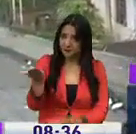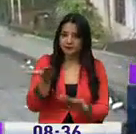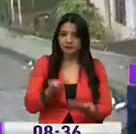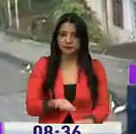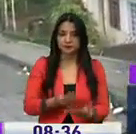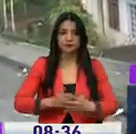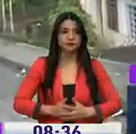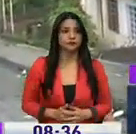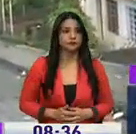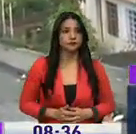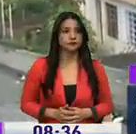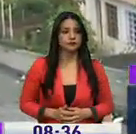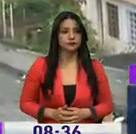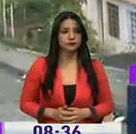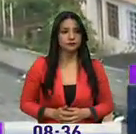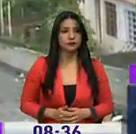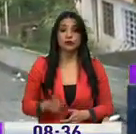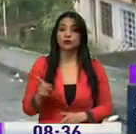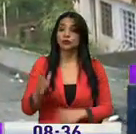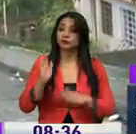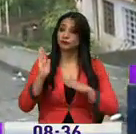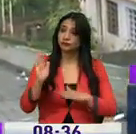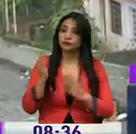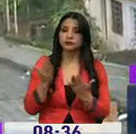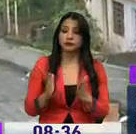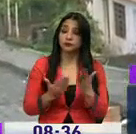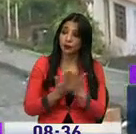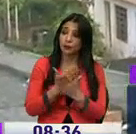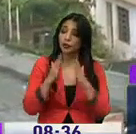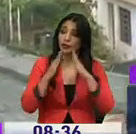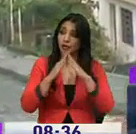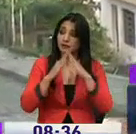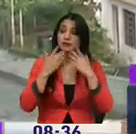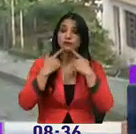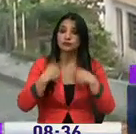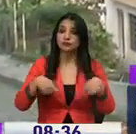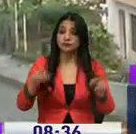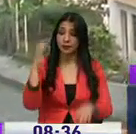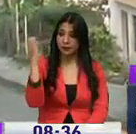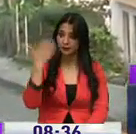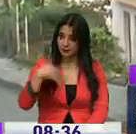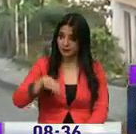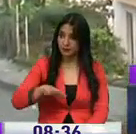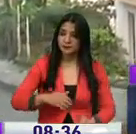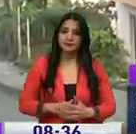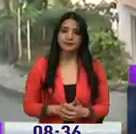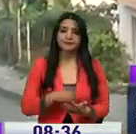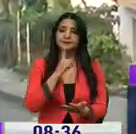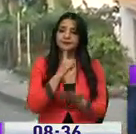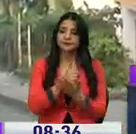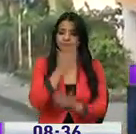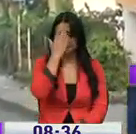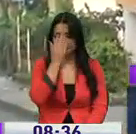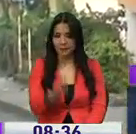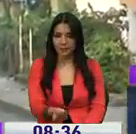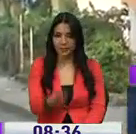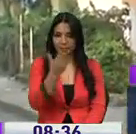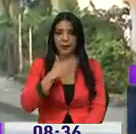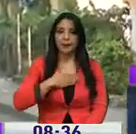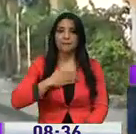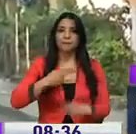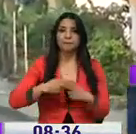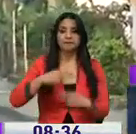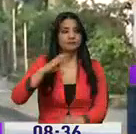situación, le han ofrecido ya algo nuevo, se ha declarado el estado de emergencia, nos cuenta. Sí, muy buenos días. Me llamo